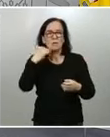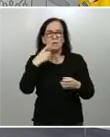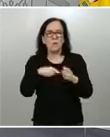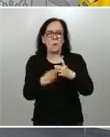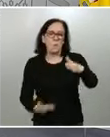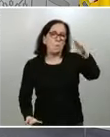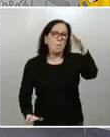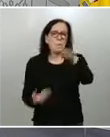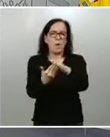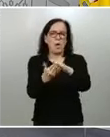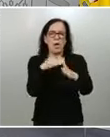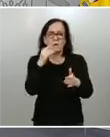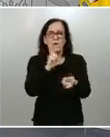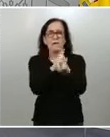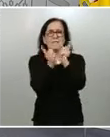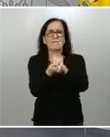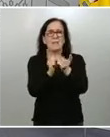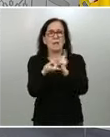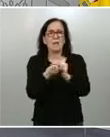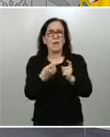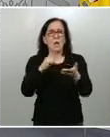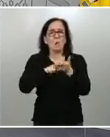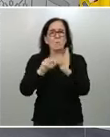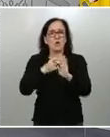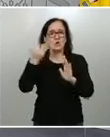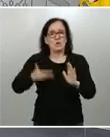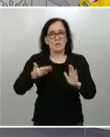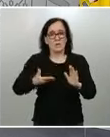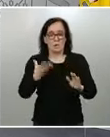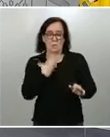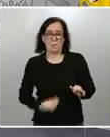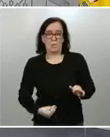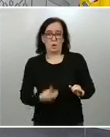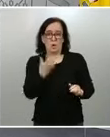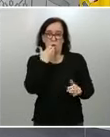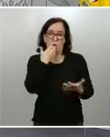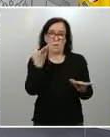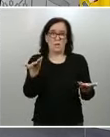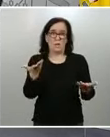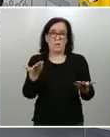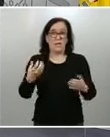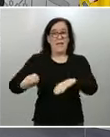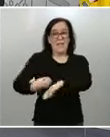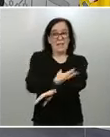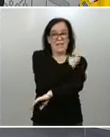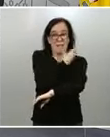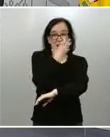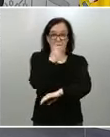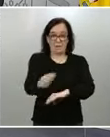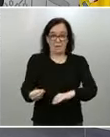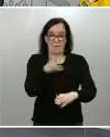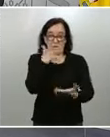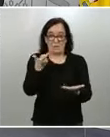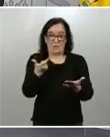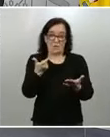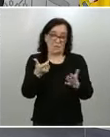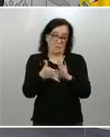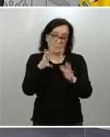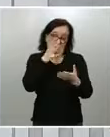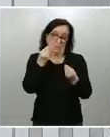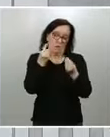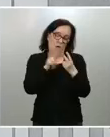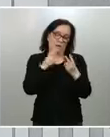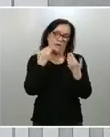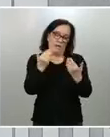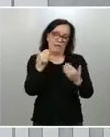variación de proyectos vitales para esta región de murcia como es el tren de alta velocidad o en sus tratamientos muchas gracias a todos muchas gracias